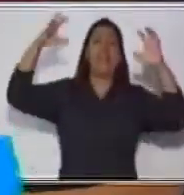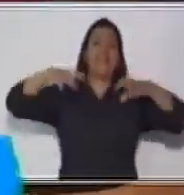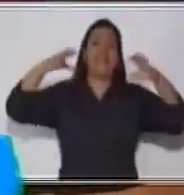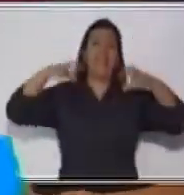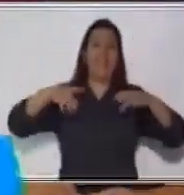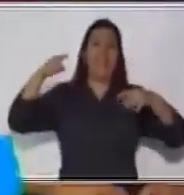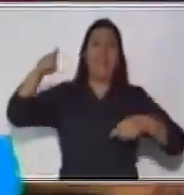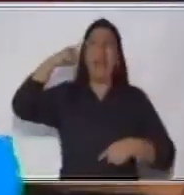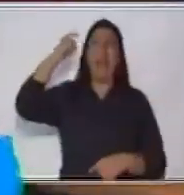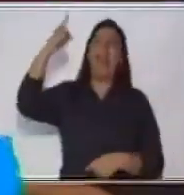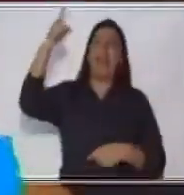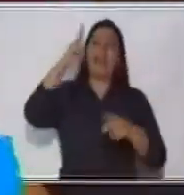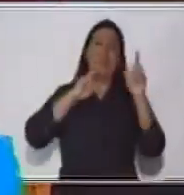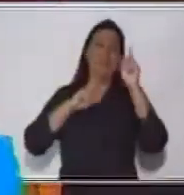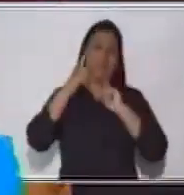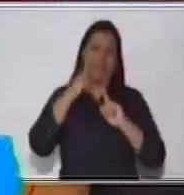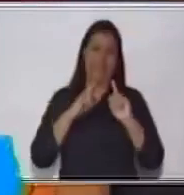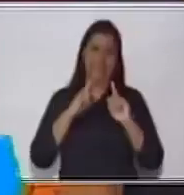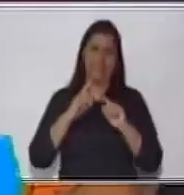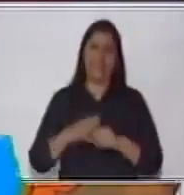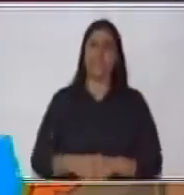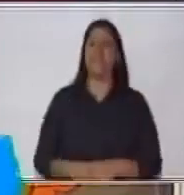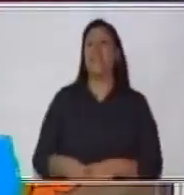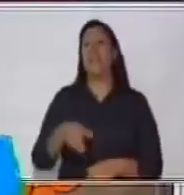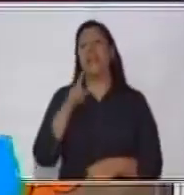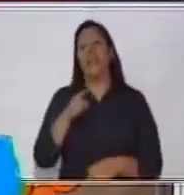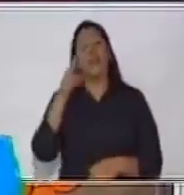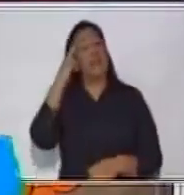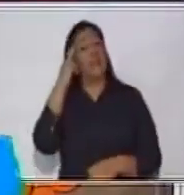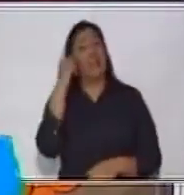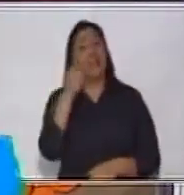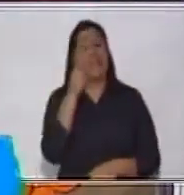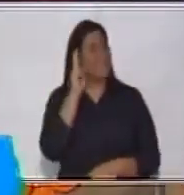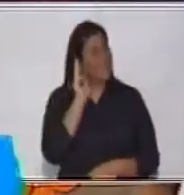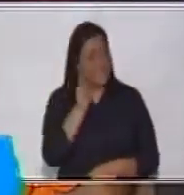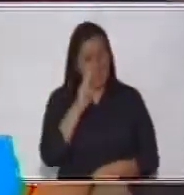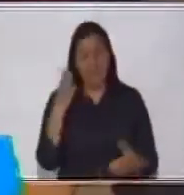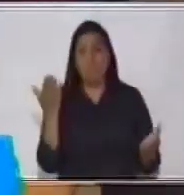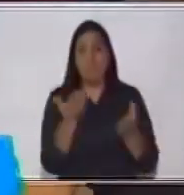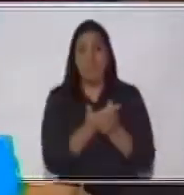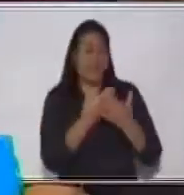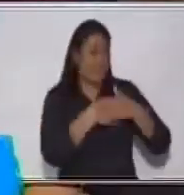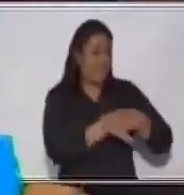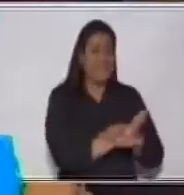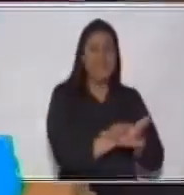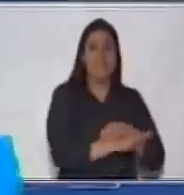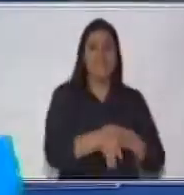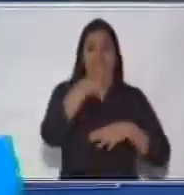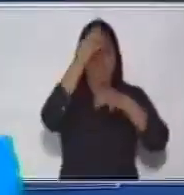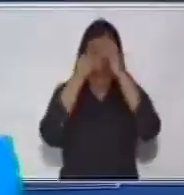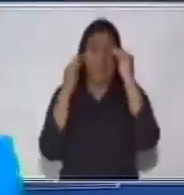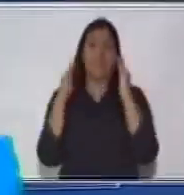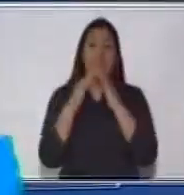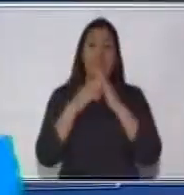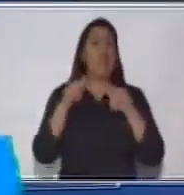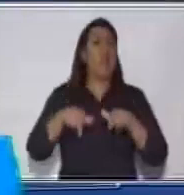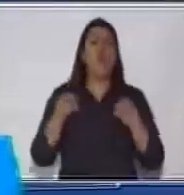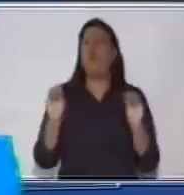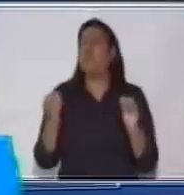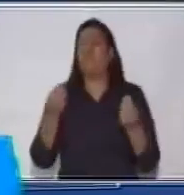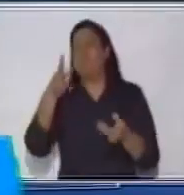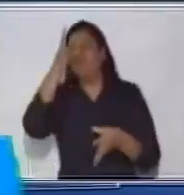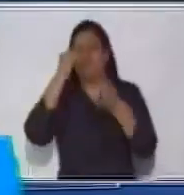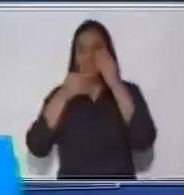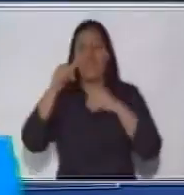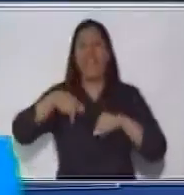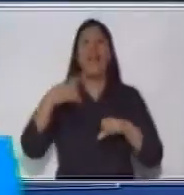lloran. Y recuérdate siempre de guardar tus trabajos en tu portafolio Aprendo en Casa. ¿Qué aprendiste hoy? El